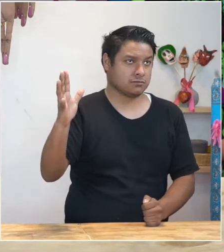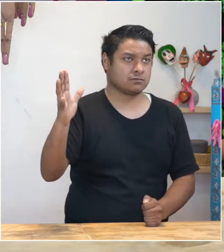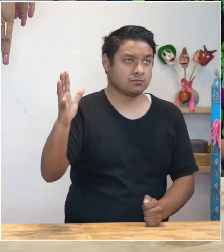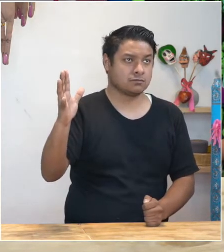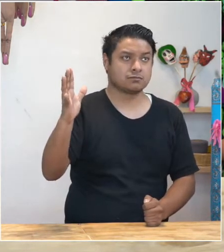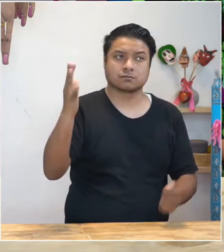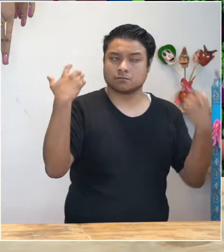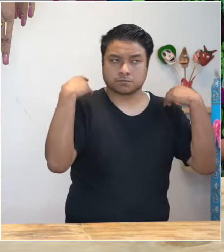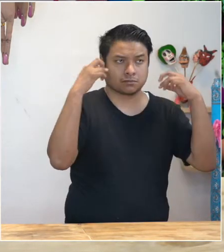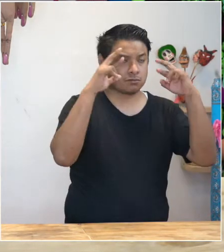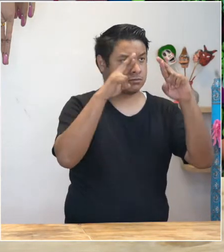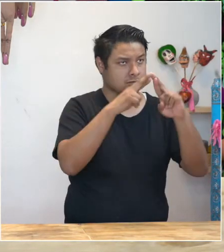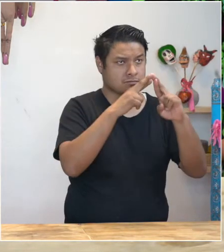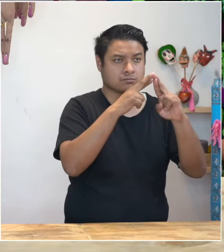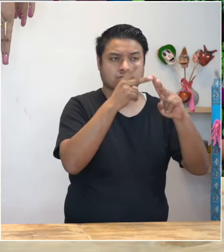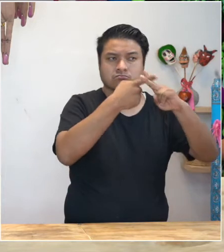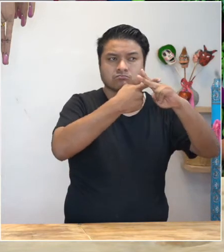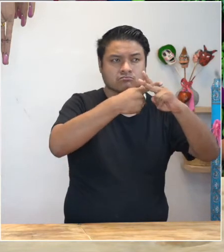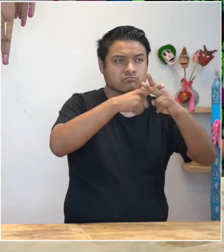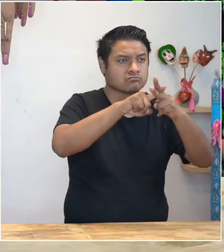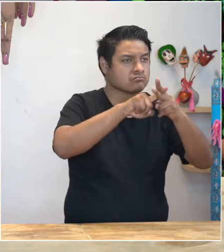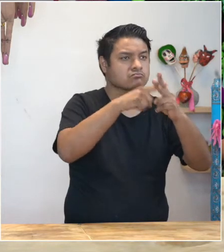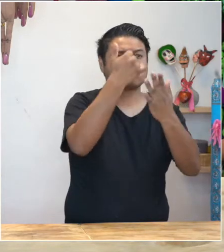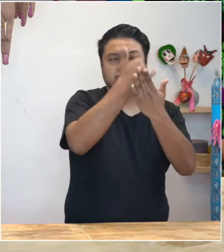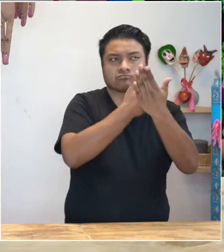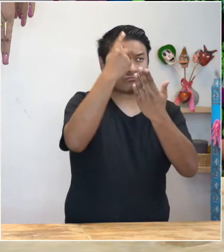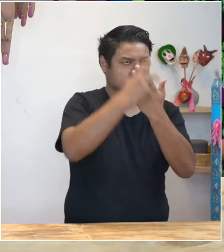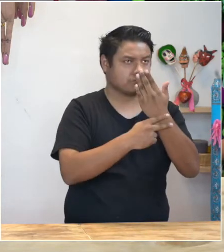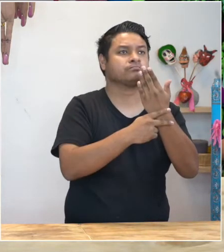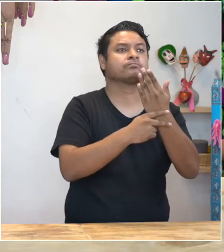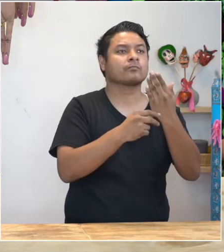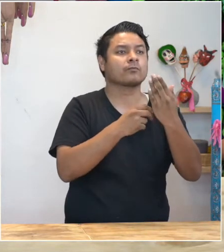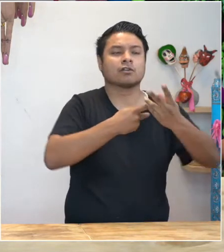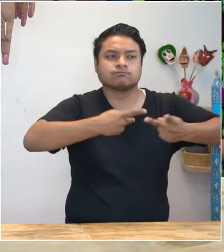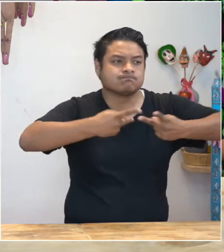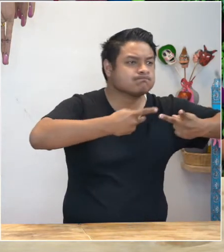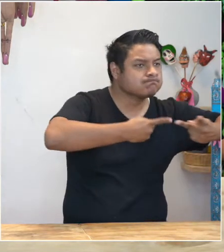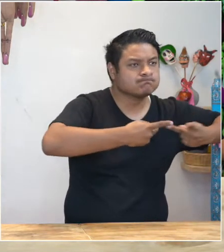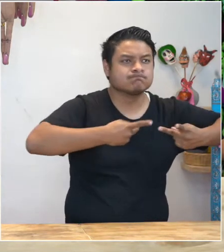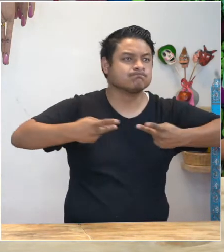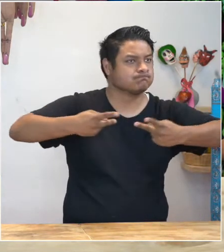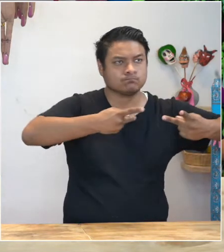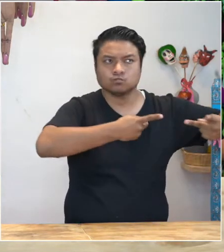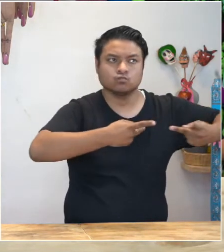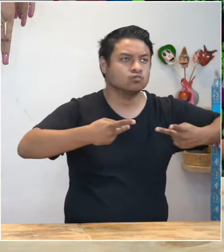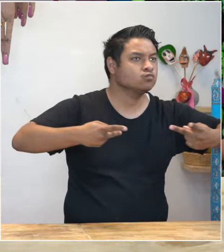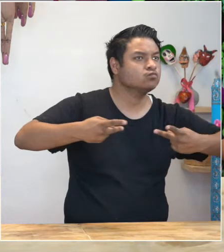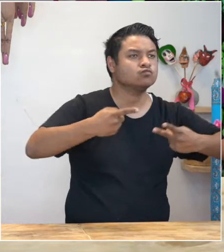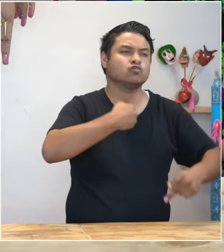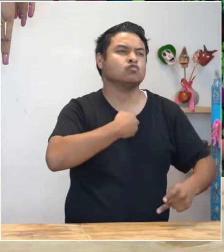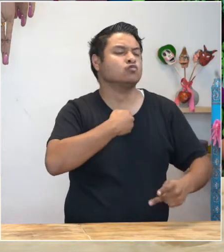pudieran pues tomar algo de esto y tener ideas nuevas y querer hacer algún